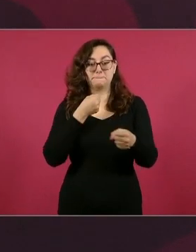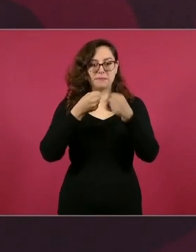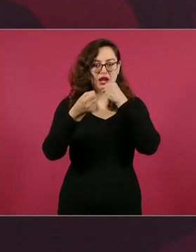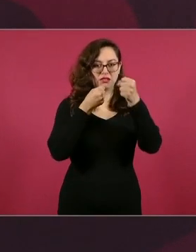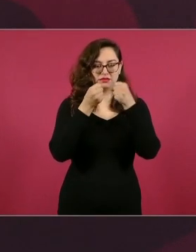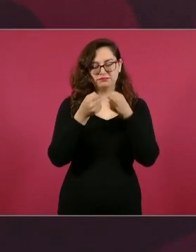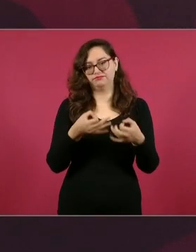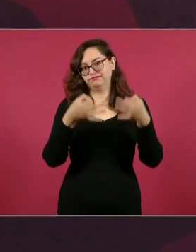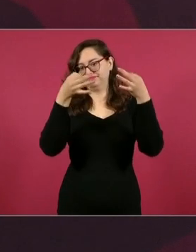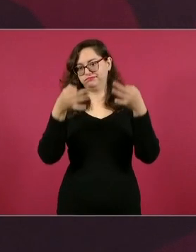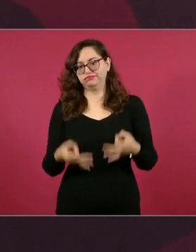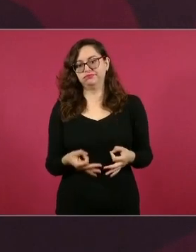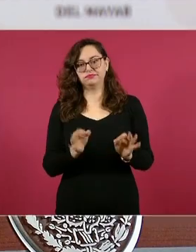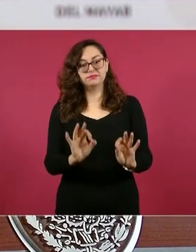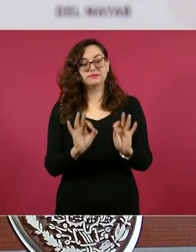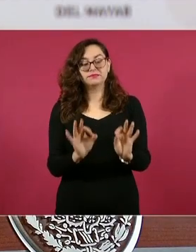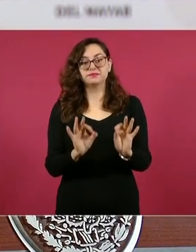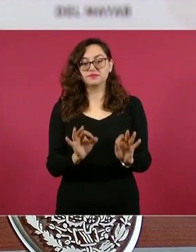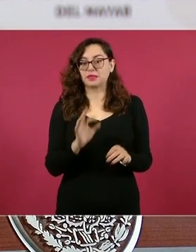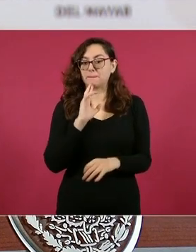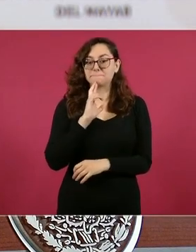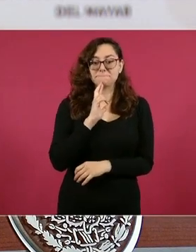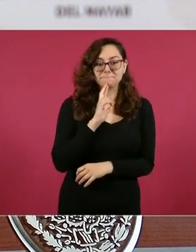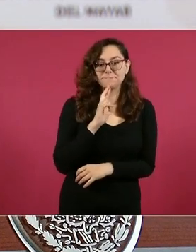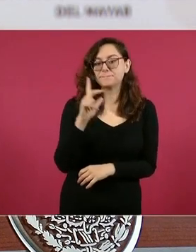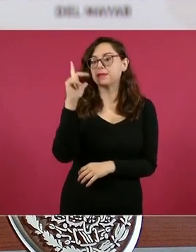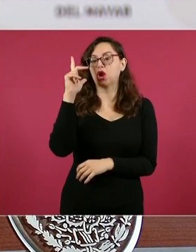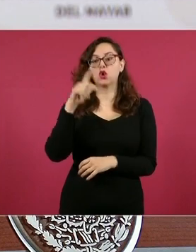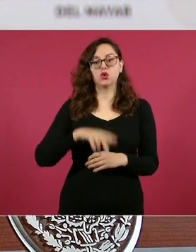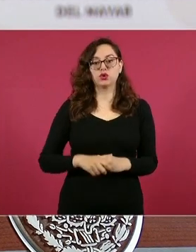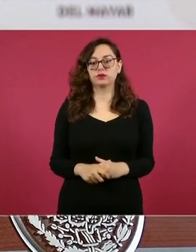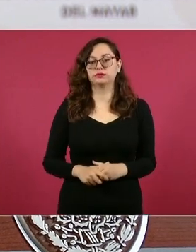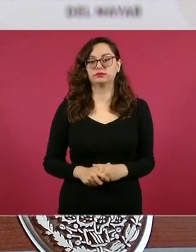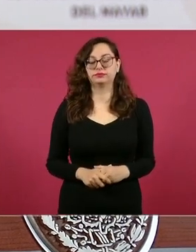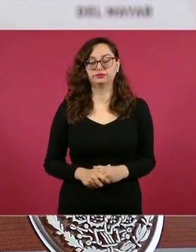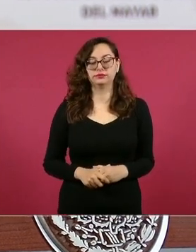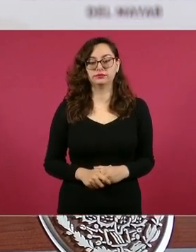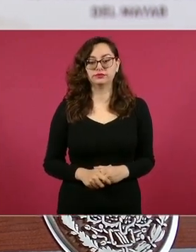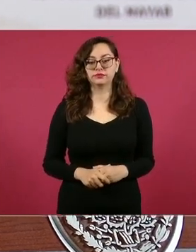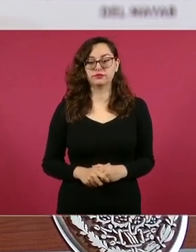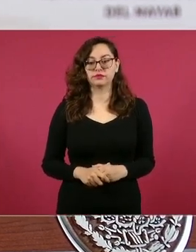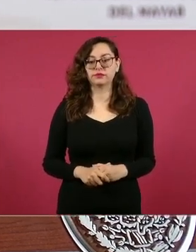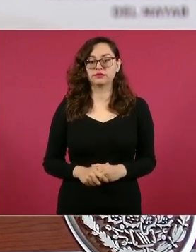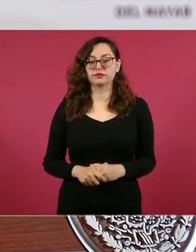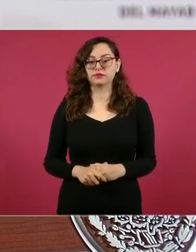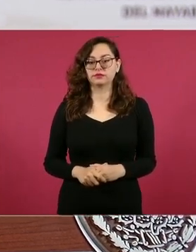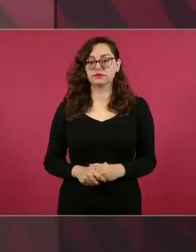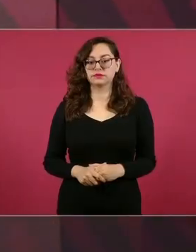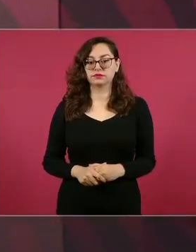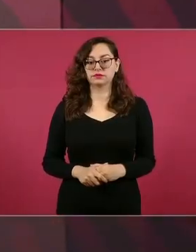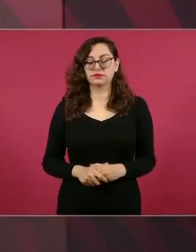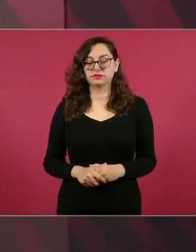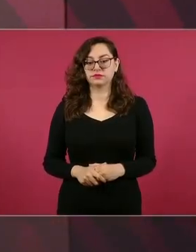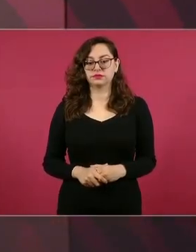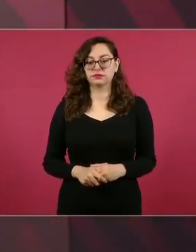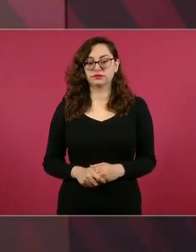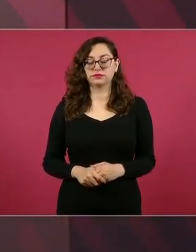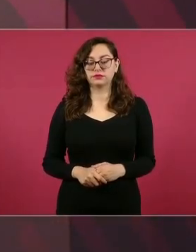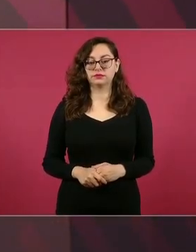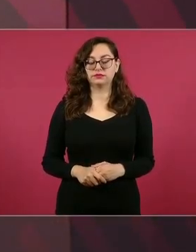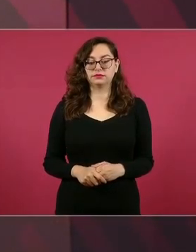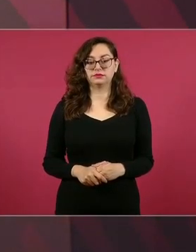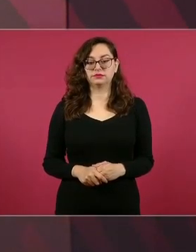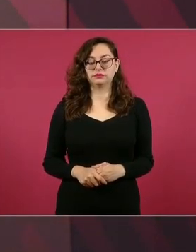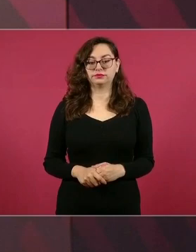francesa es el mejor periodismo que ha habido en la historia del